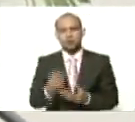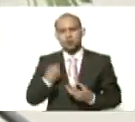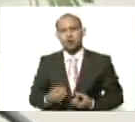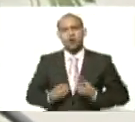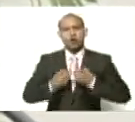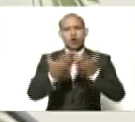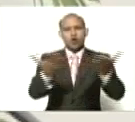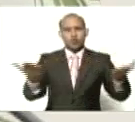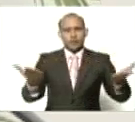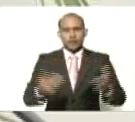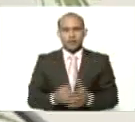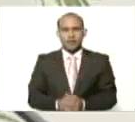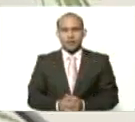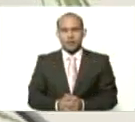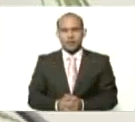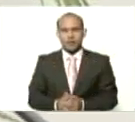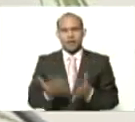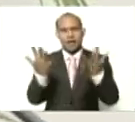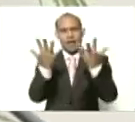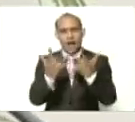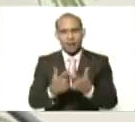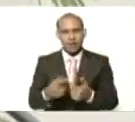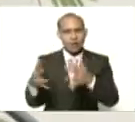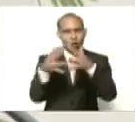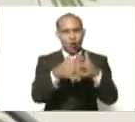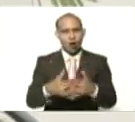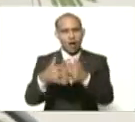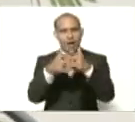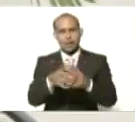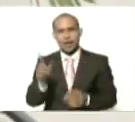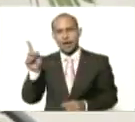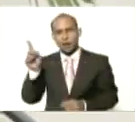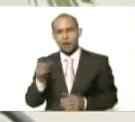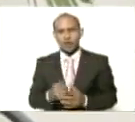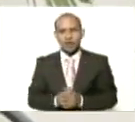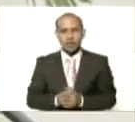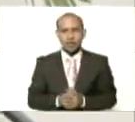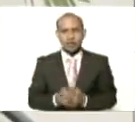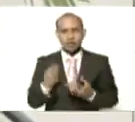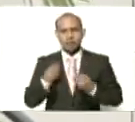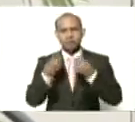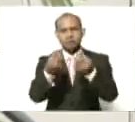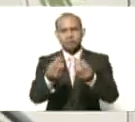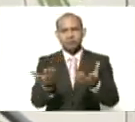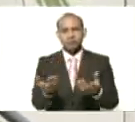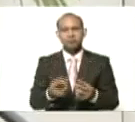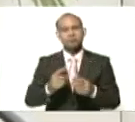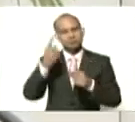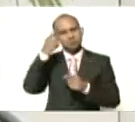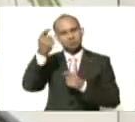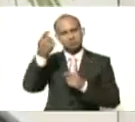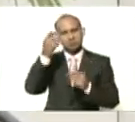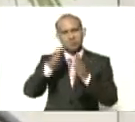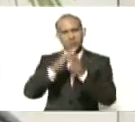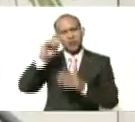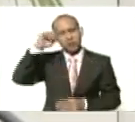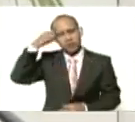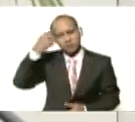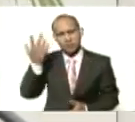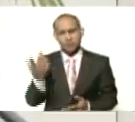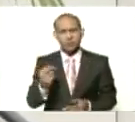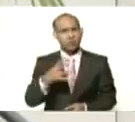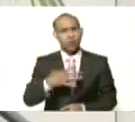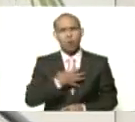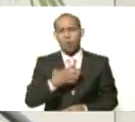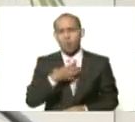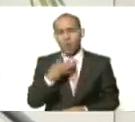incluso a las administraciones de los Estados Unidos de Norteamérica. Se lo dejo a forma de reflexión. No han podido